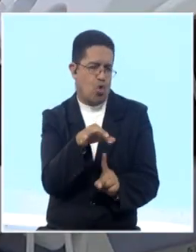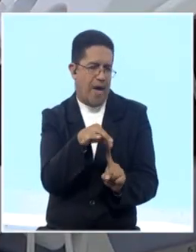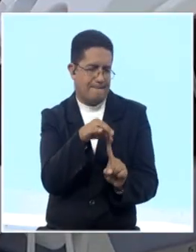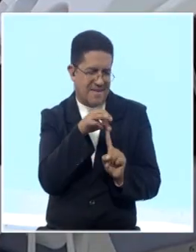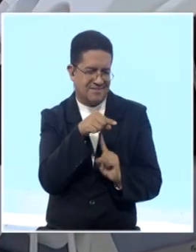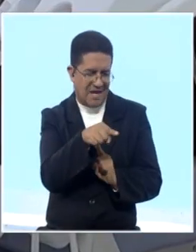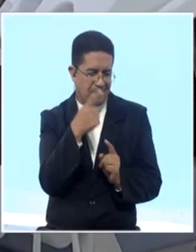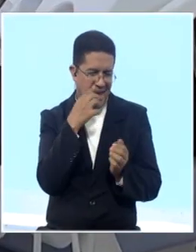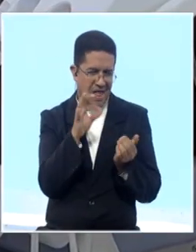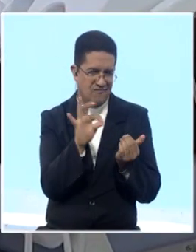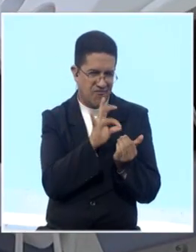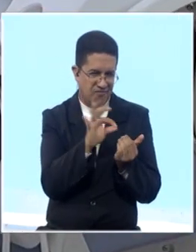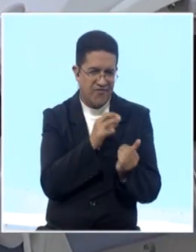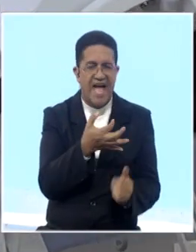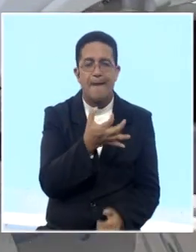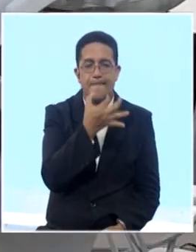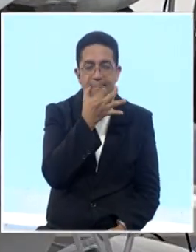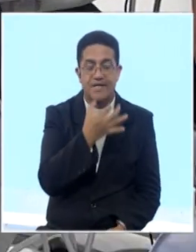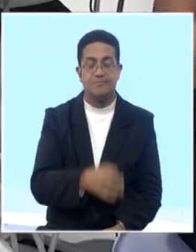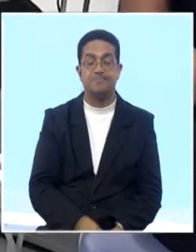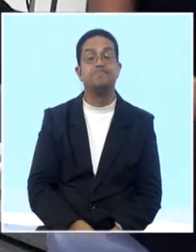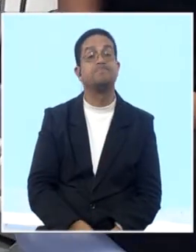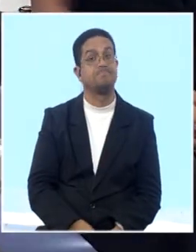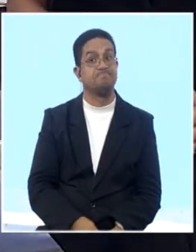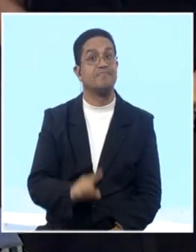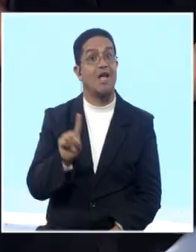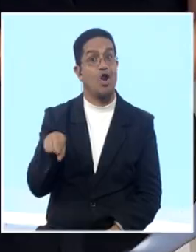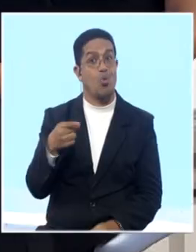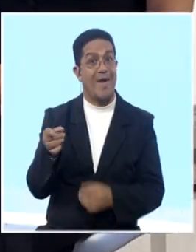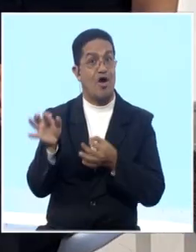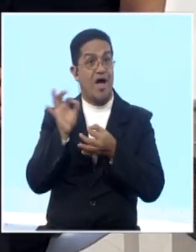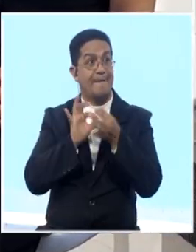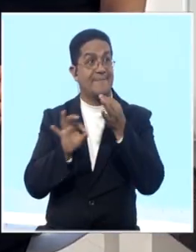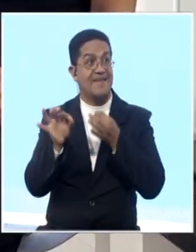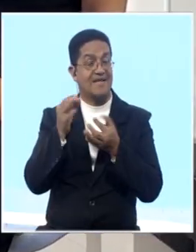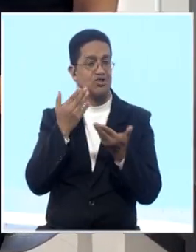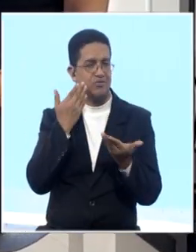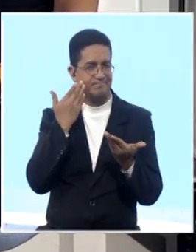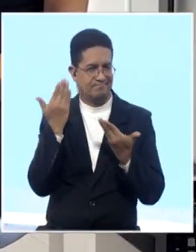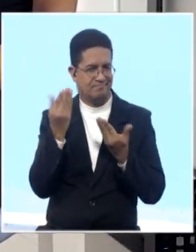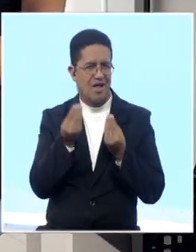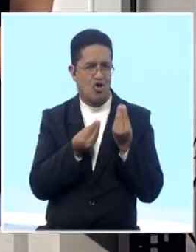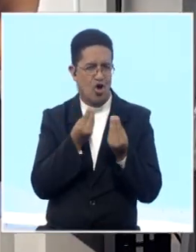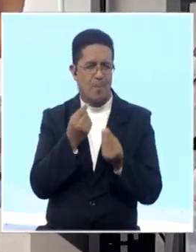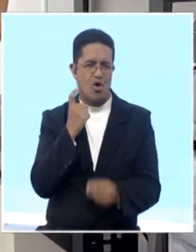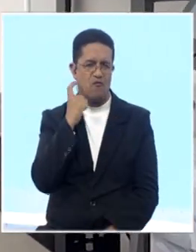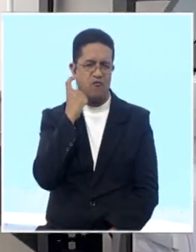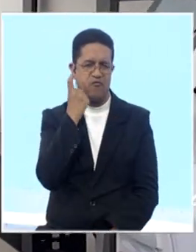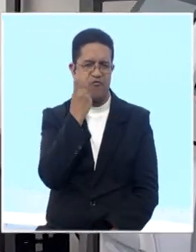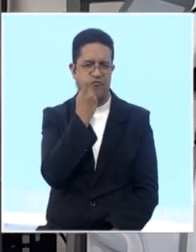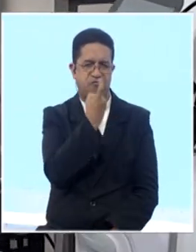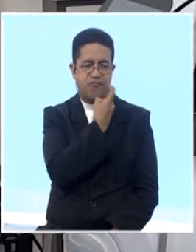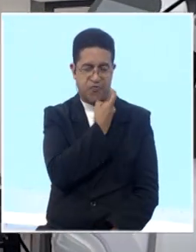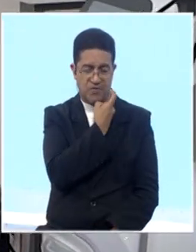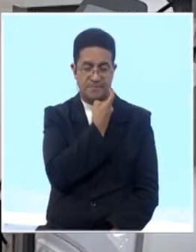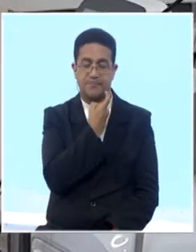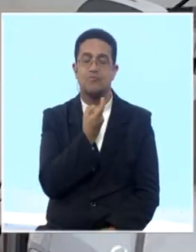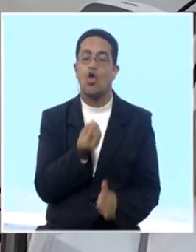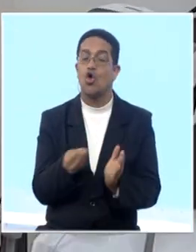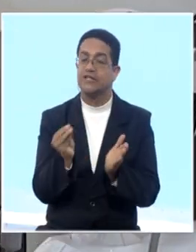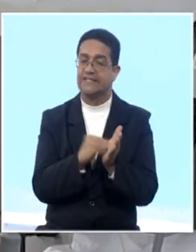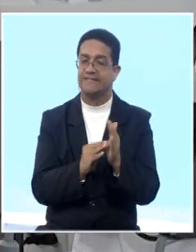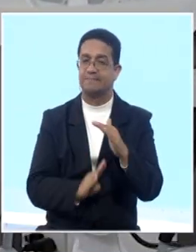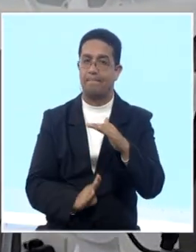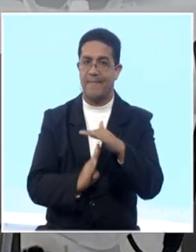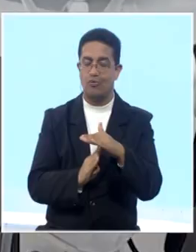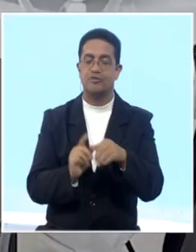para higienizar la férula. Muy bien, luego de esta explicación y luego de ver cómo se hace un escáner bucal con esta tecnología, vamos a establecer otra pausa.